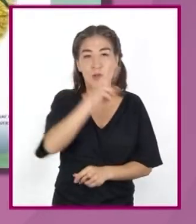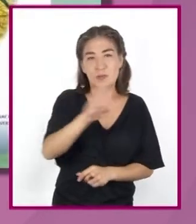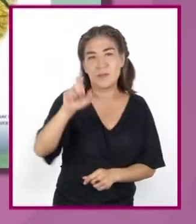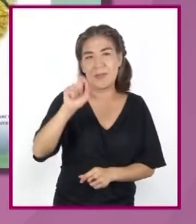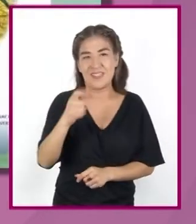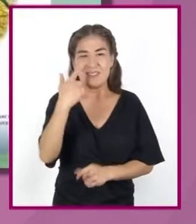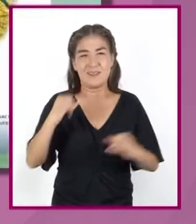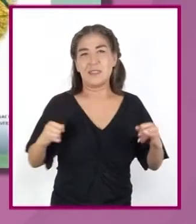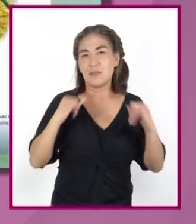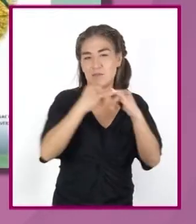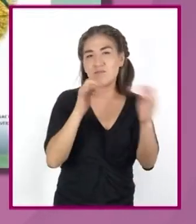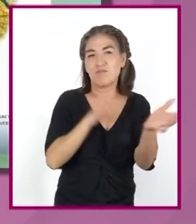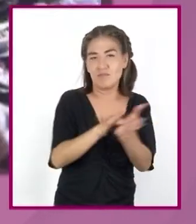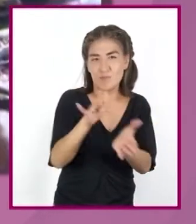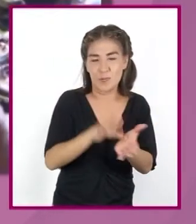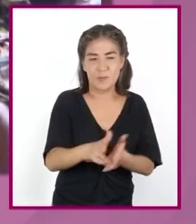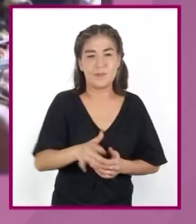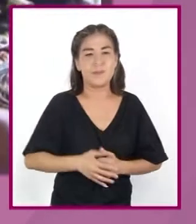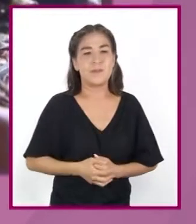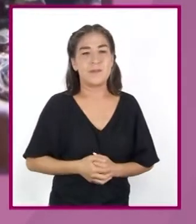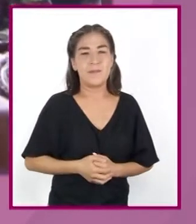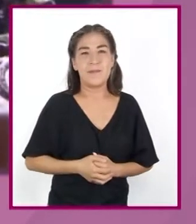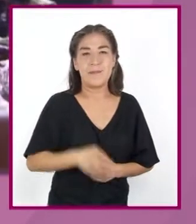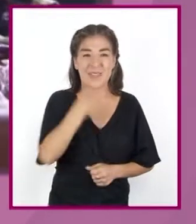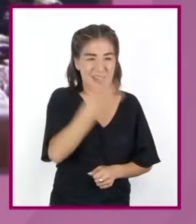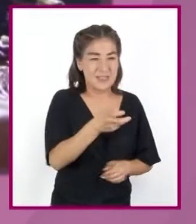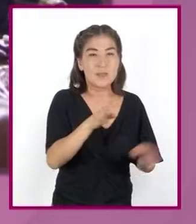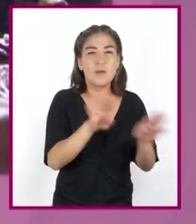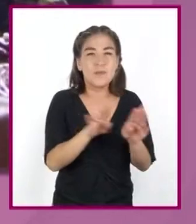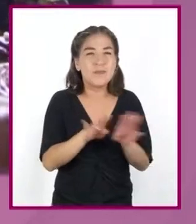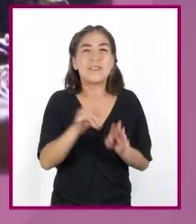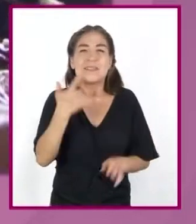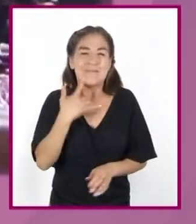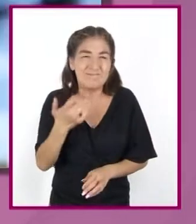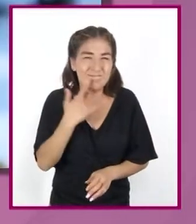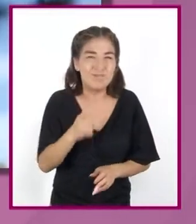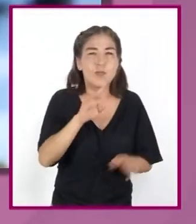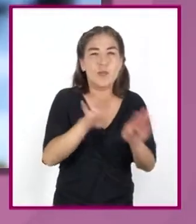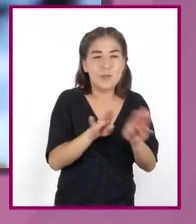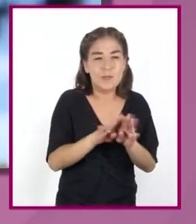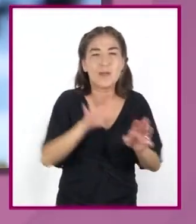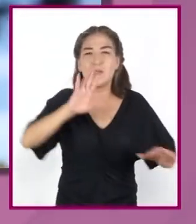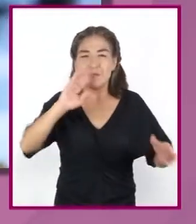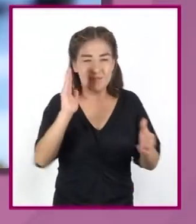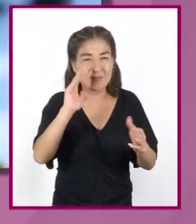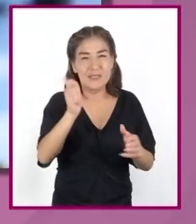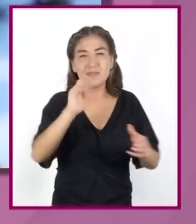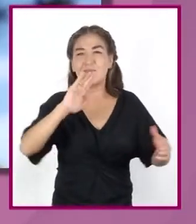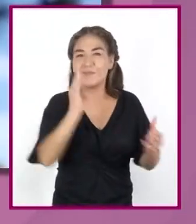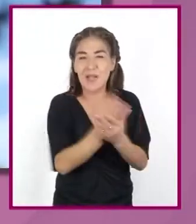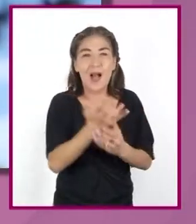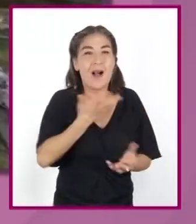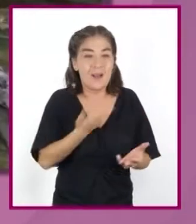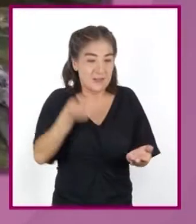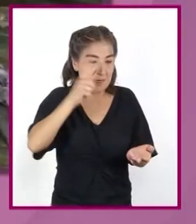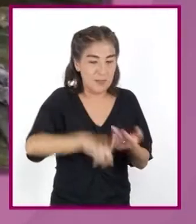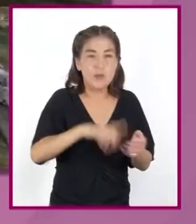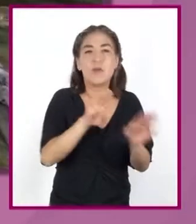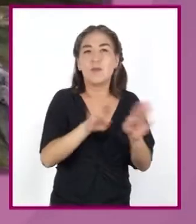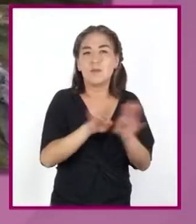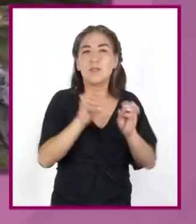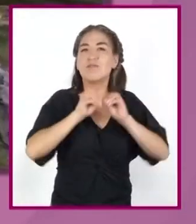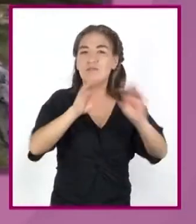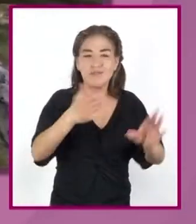227 instituciones. Este ambicioso esfuerzo compila y analiza el conocimiento más actualizado y